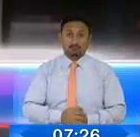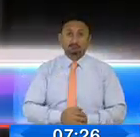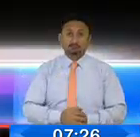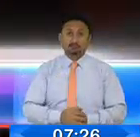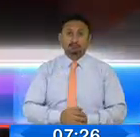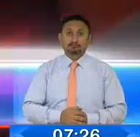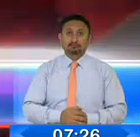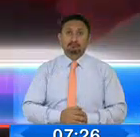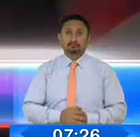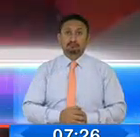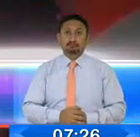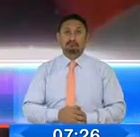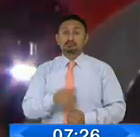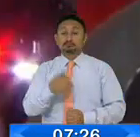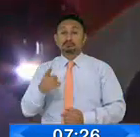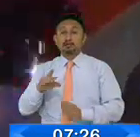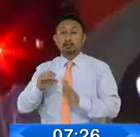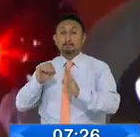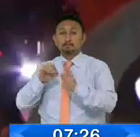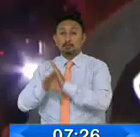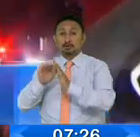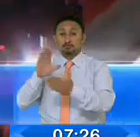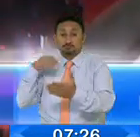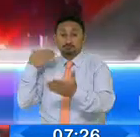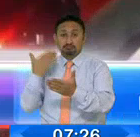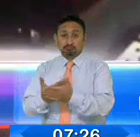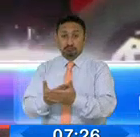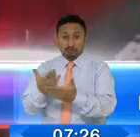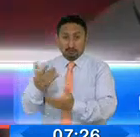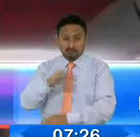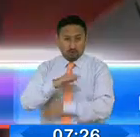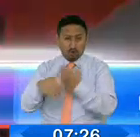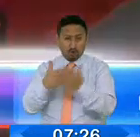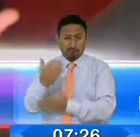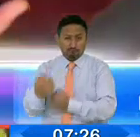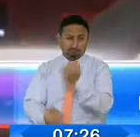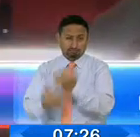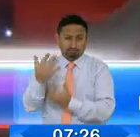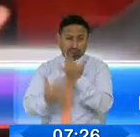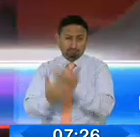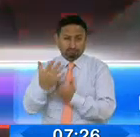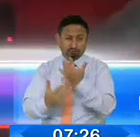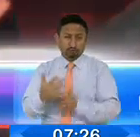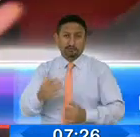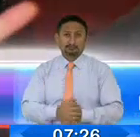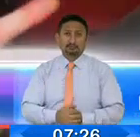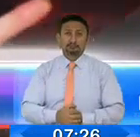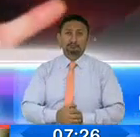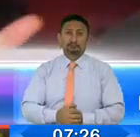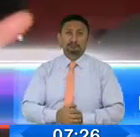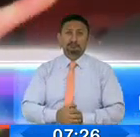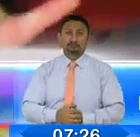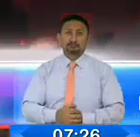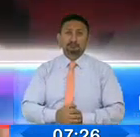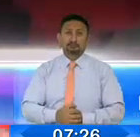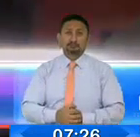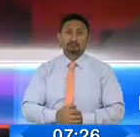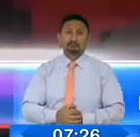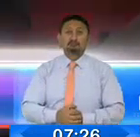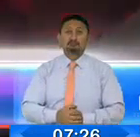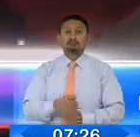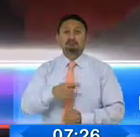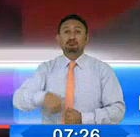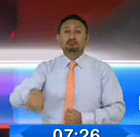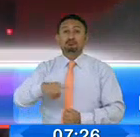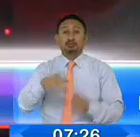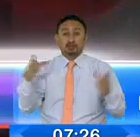Cucalón. Una bodega que cuando hemos llegado está completamente prendida, se lo dejó ya todo pues encerrado el incendio,